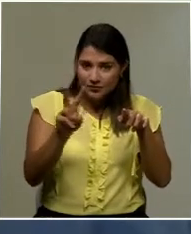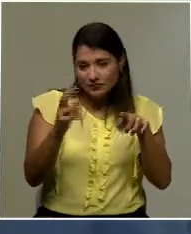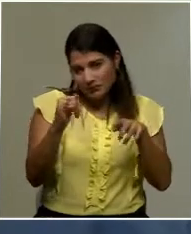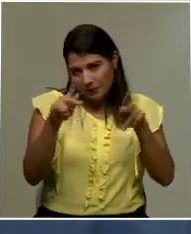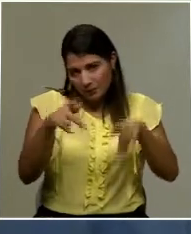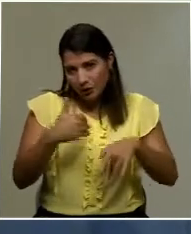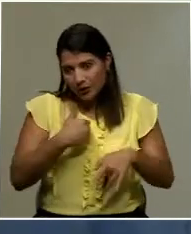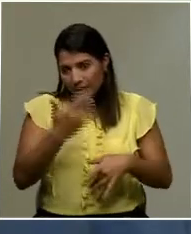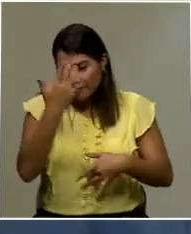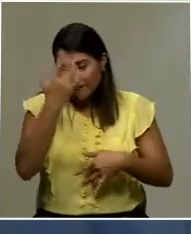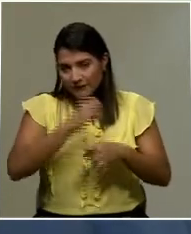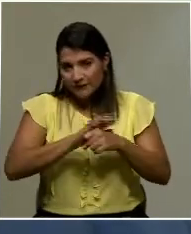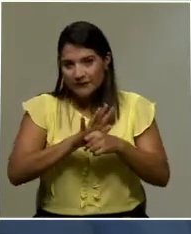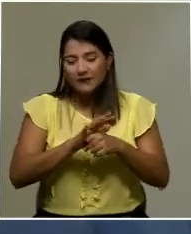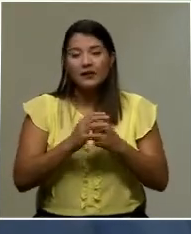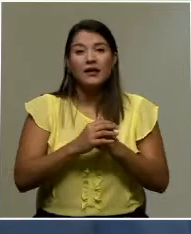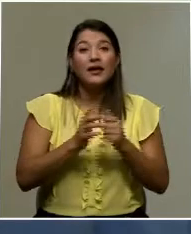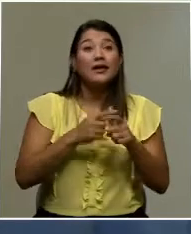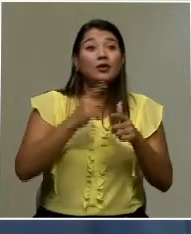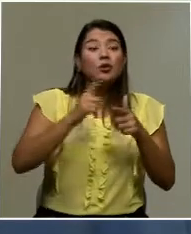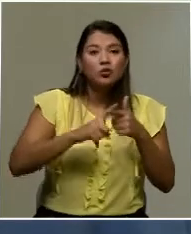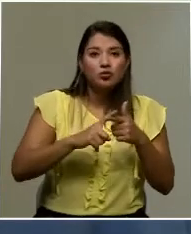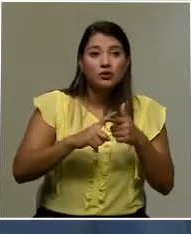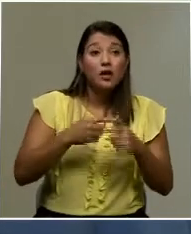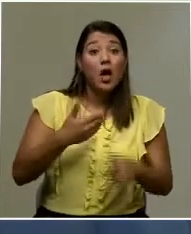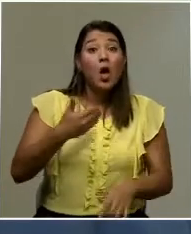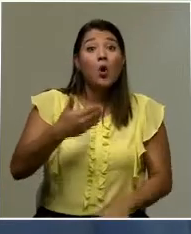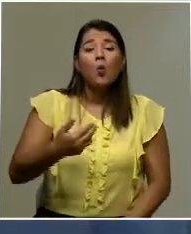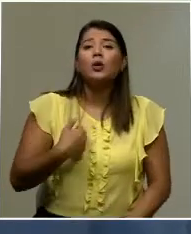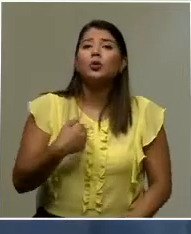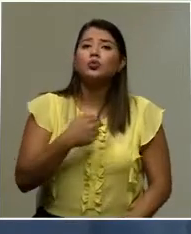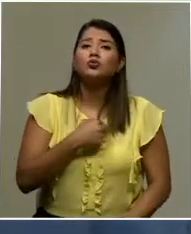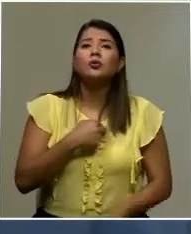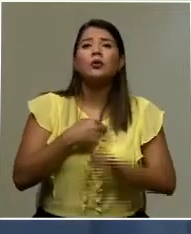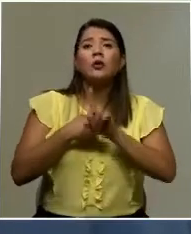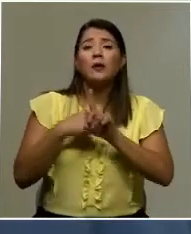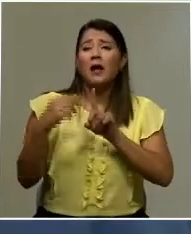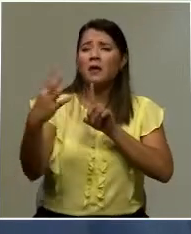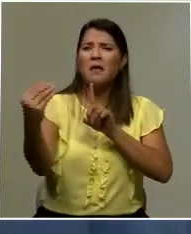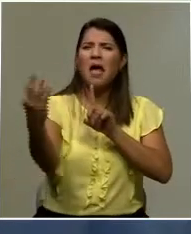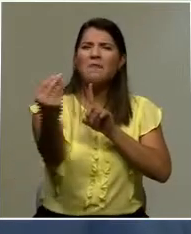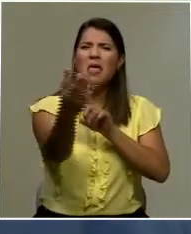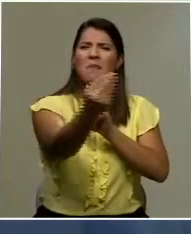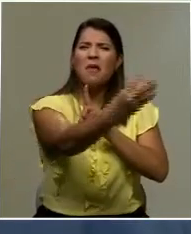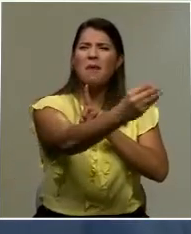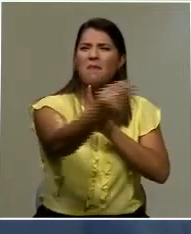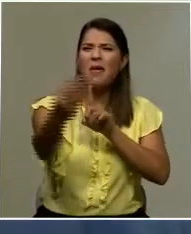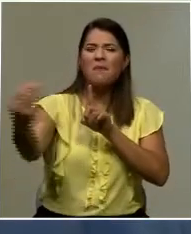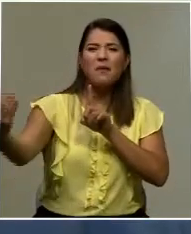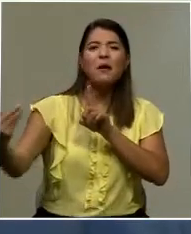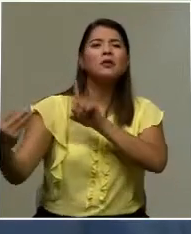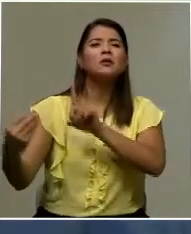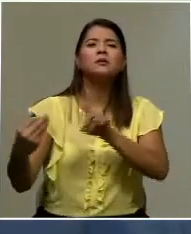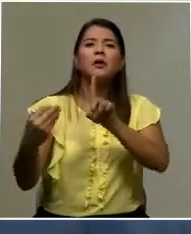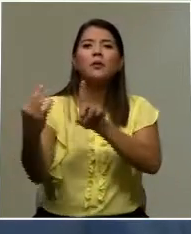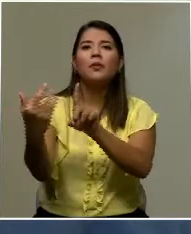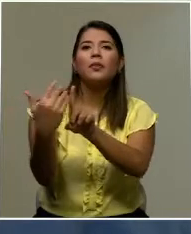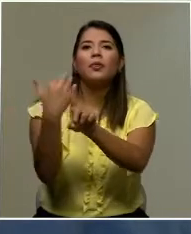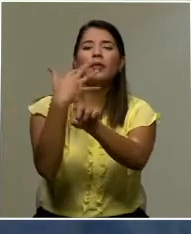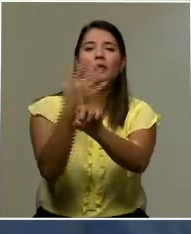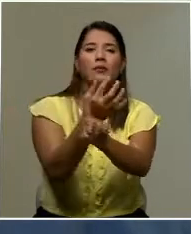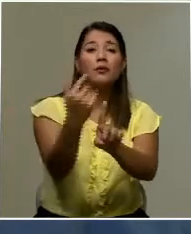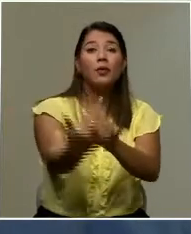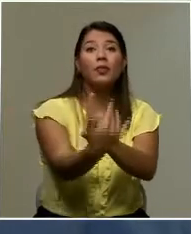se lleva por delante literalmente cuando camina en un espacio cerrado, y si no tiene mascarilla, evidentemente se le